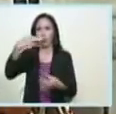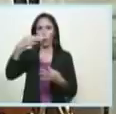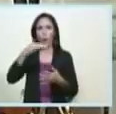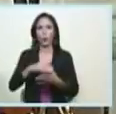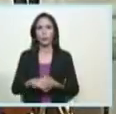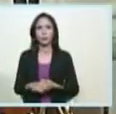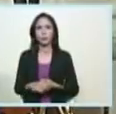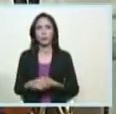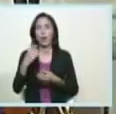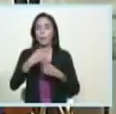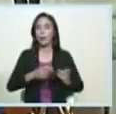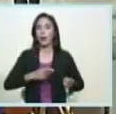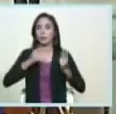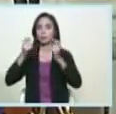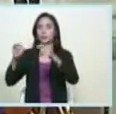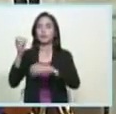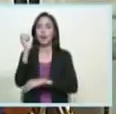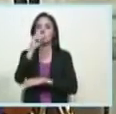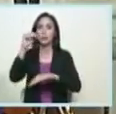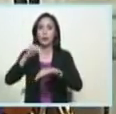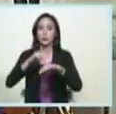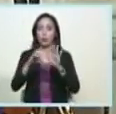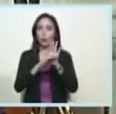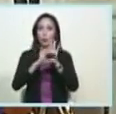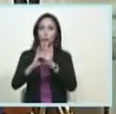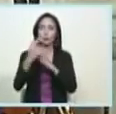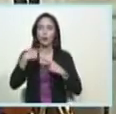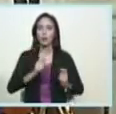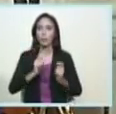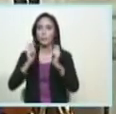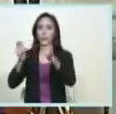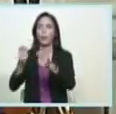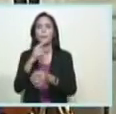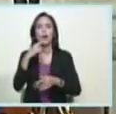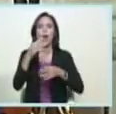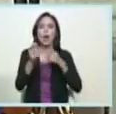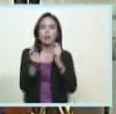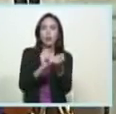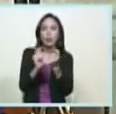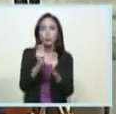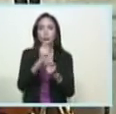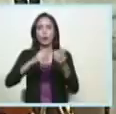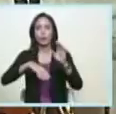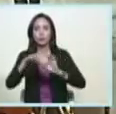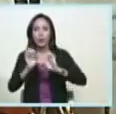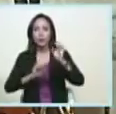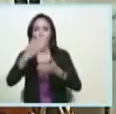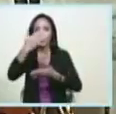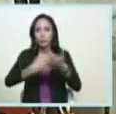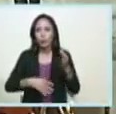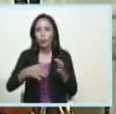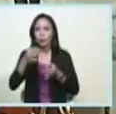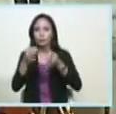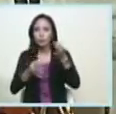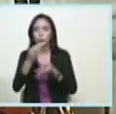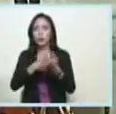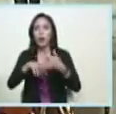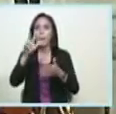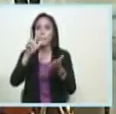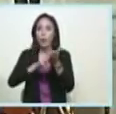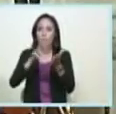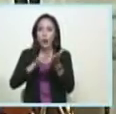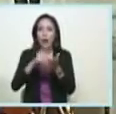para remitir a la asamblea nacional constituyente para su discusión y revisión profunda el nuevo